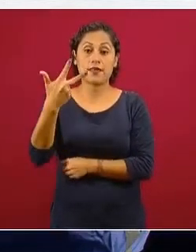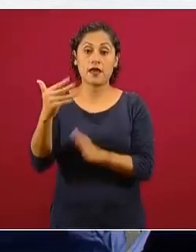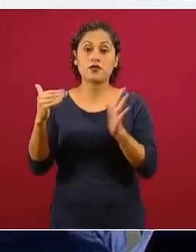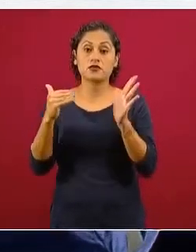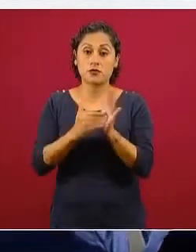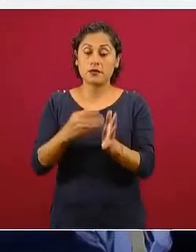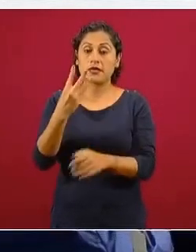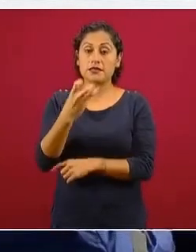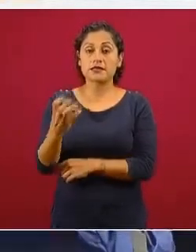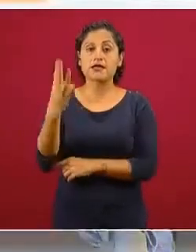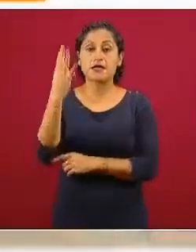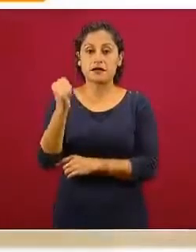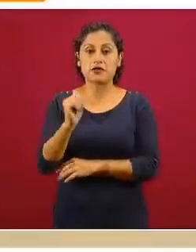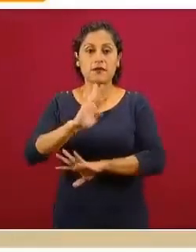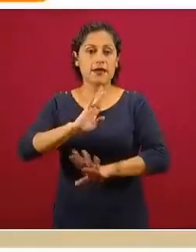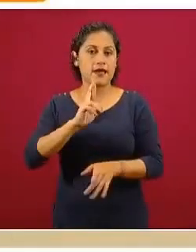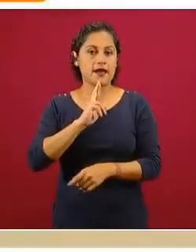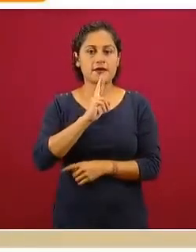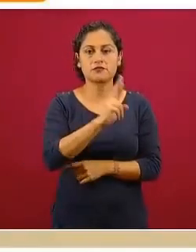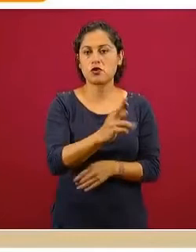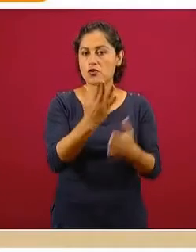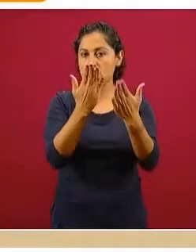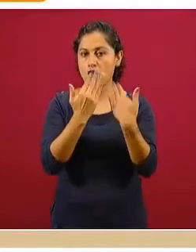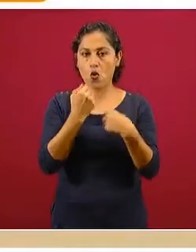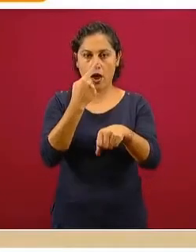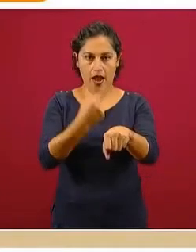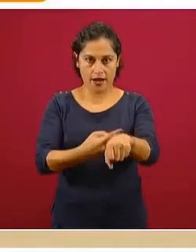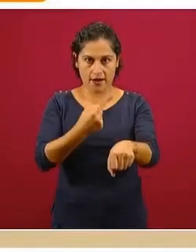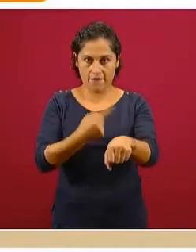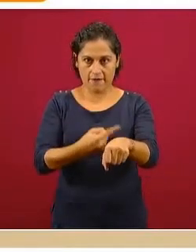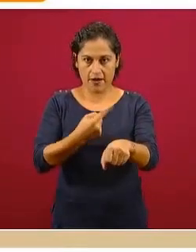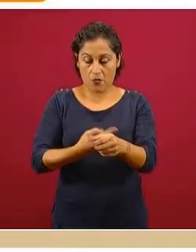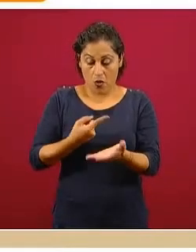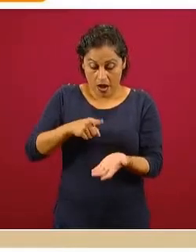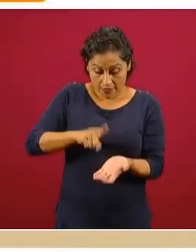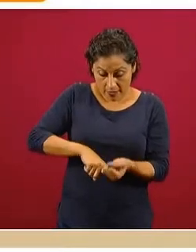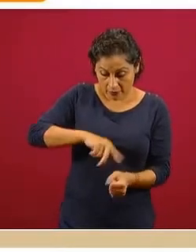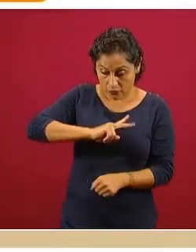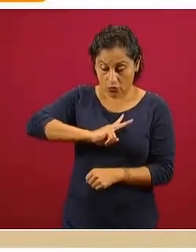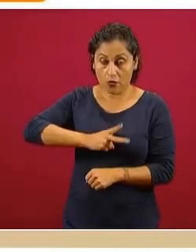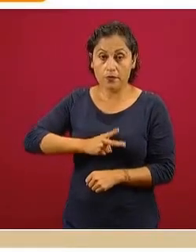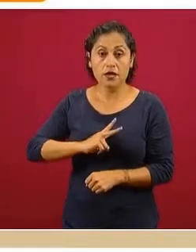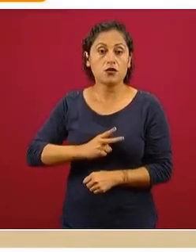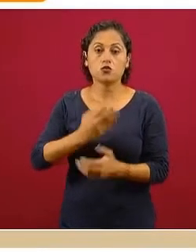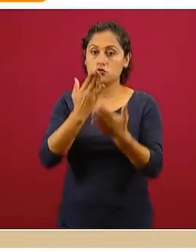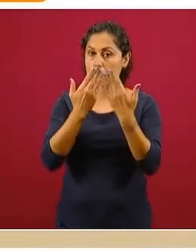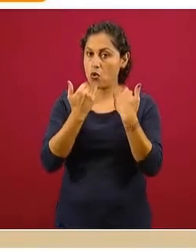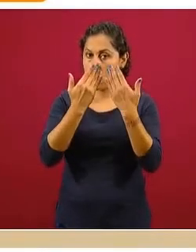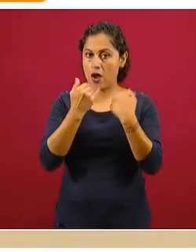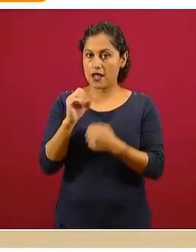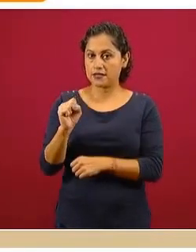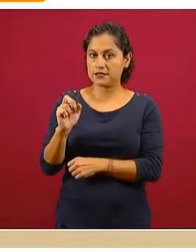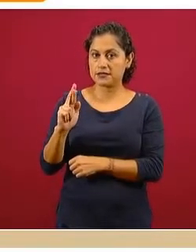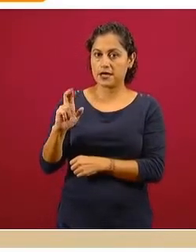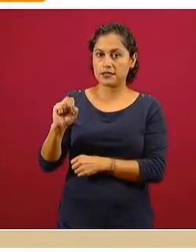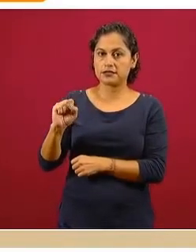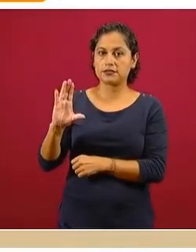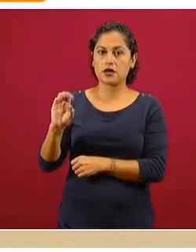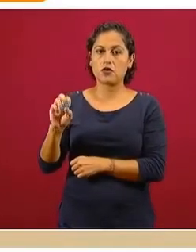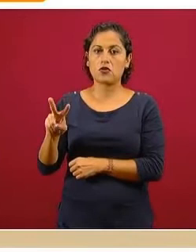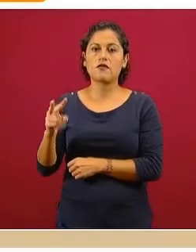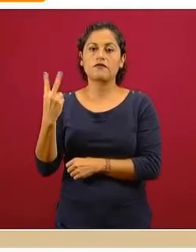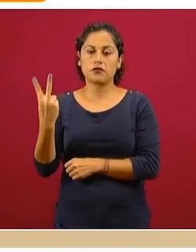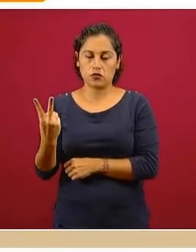658.309 ya dieron negativo a esta prueba, es decir, no se encontró virus SARS-CoV-2 en sus vías respiratorias en la muestra, pero